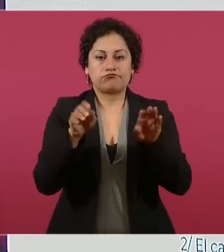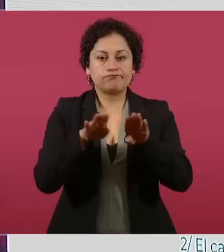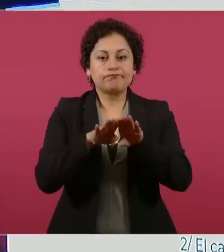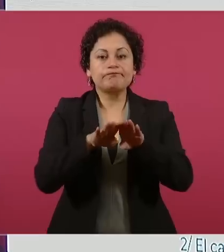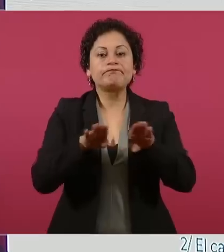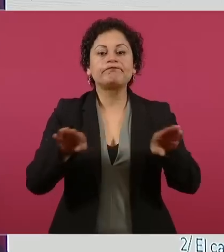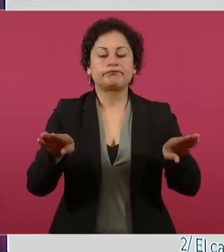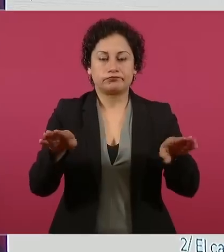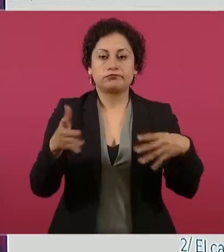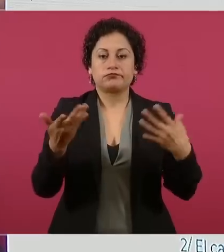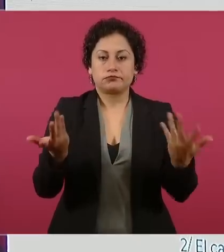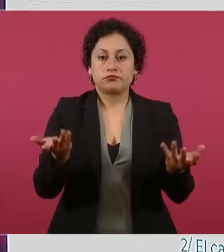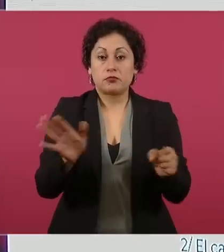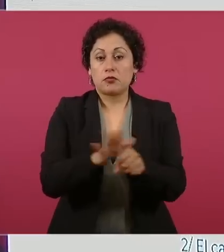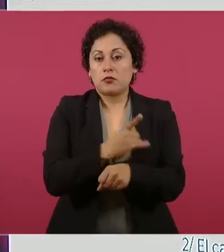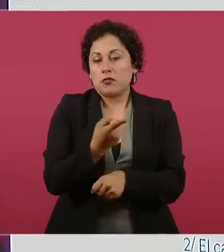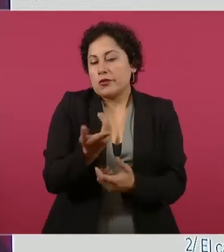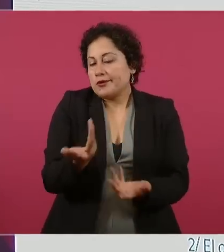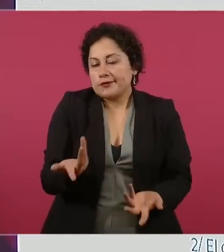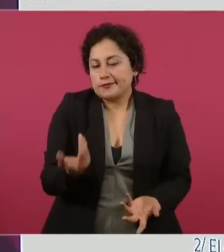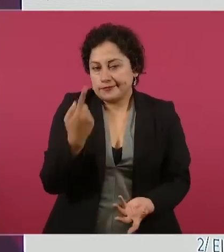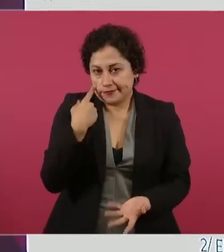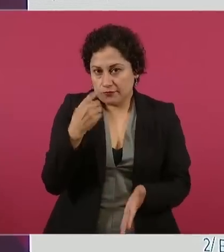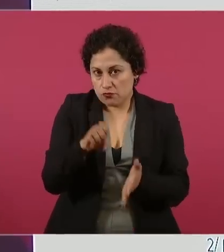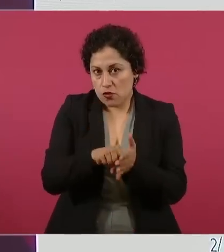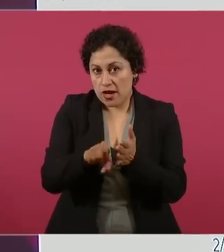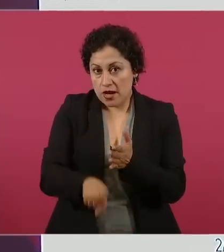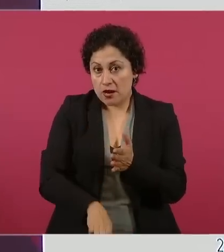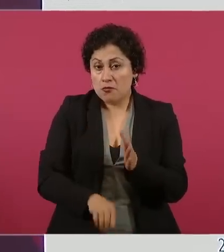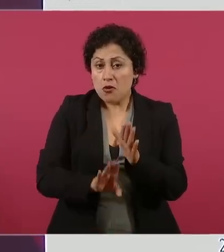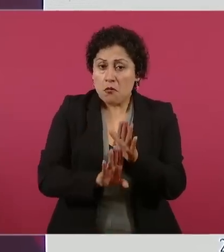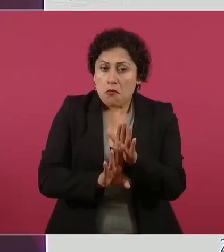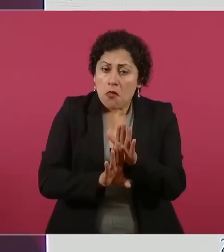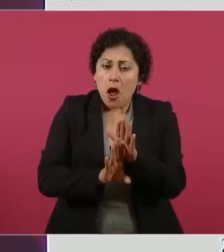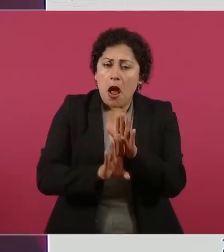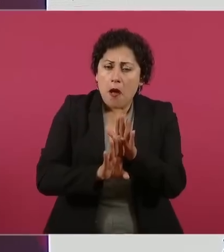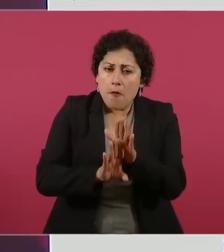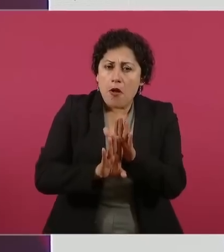porque se puede crecer mucho, pero se queda